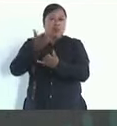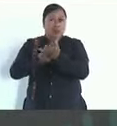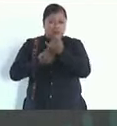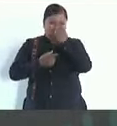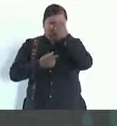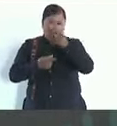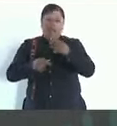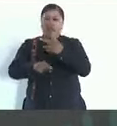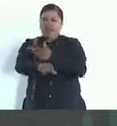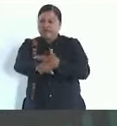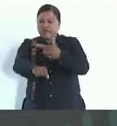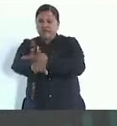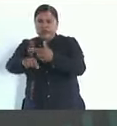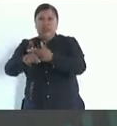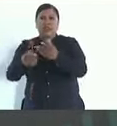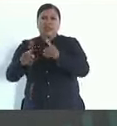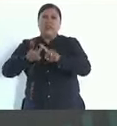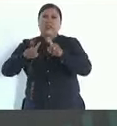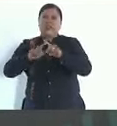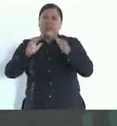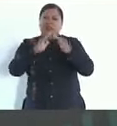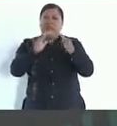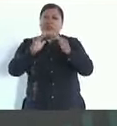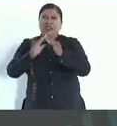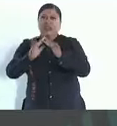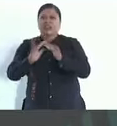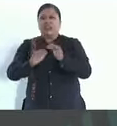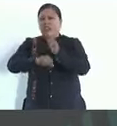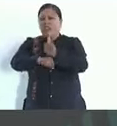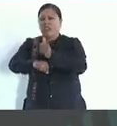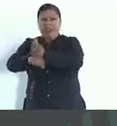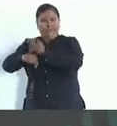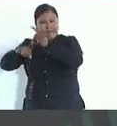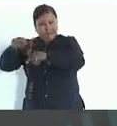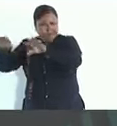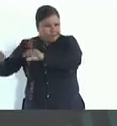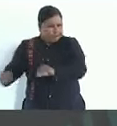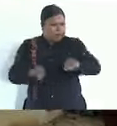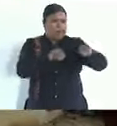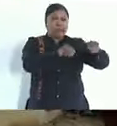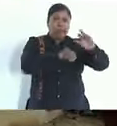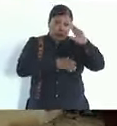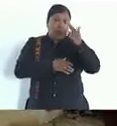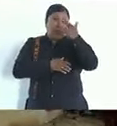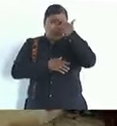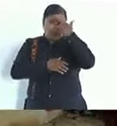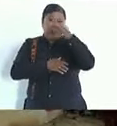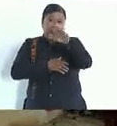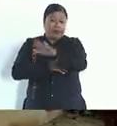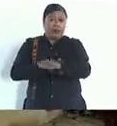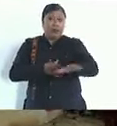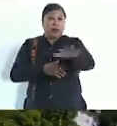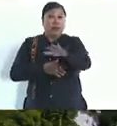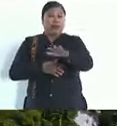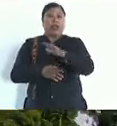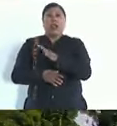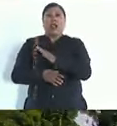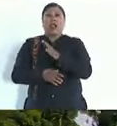y regularización de asentamientos irregulares. Hay que recordar que en este municipio se presentaba